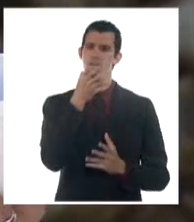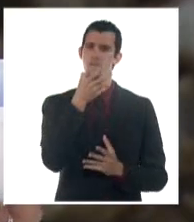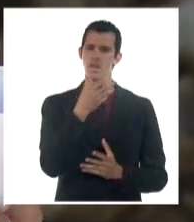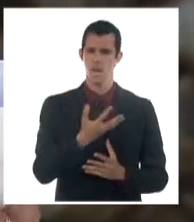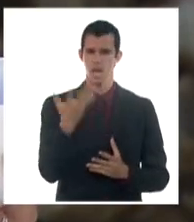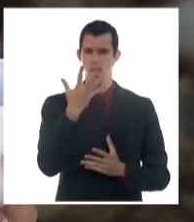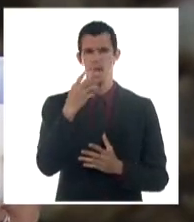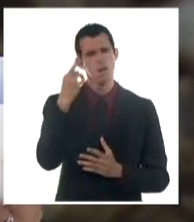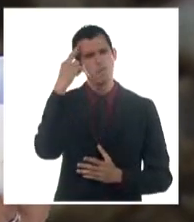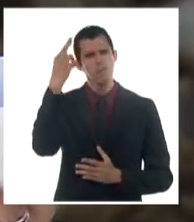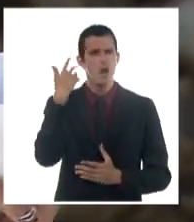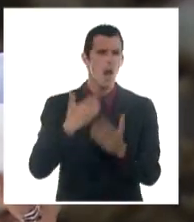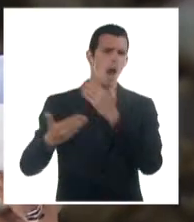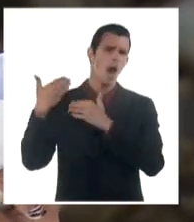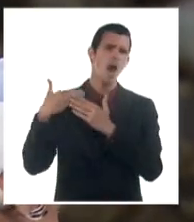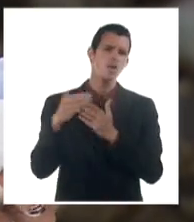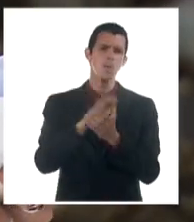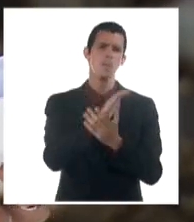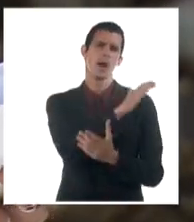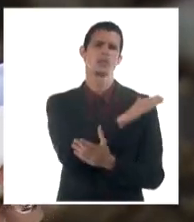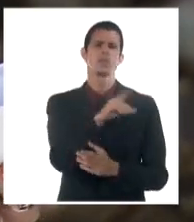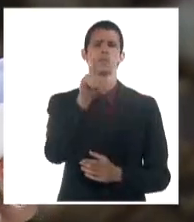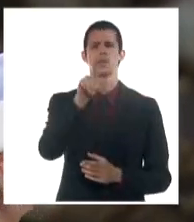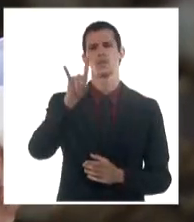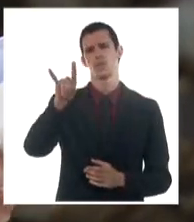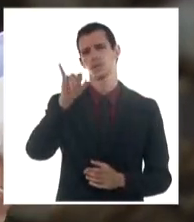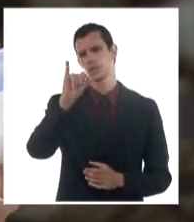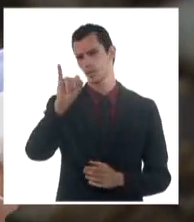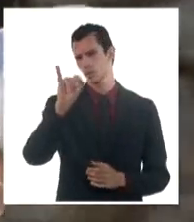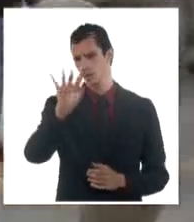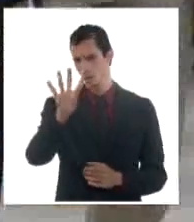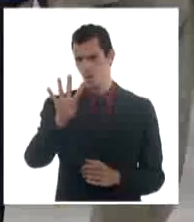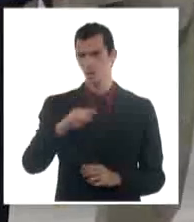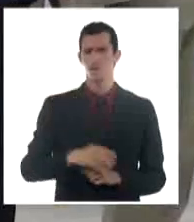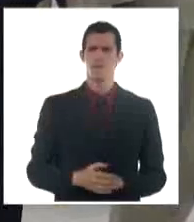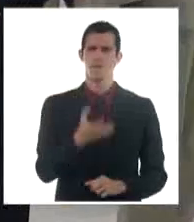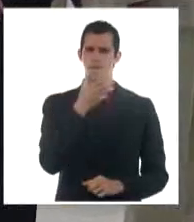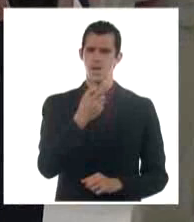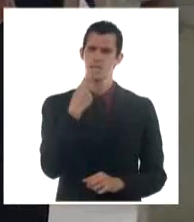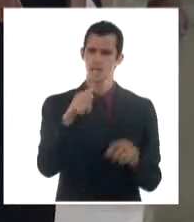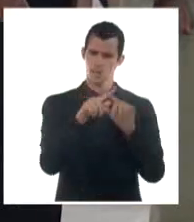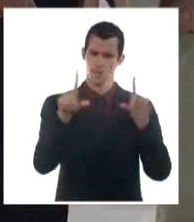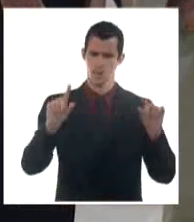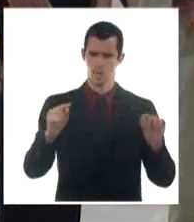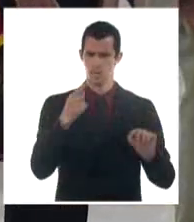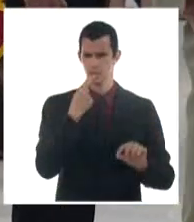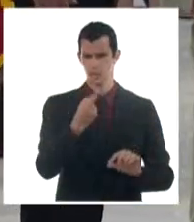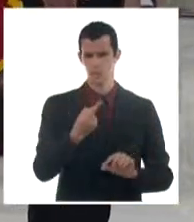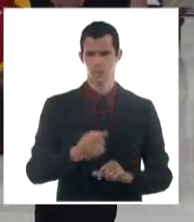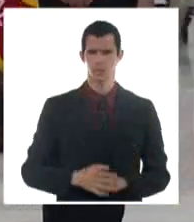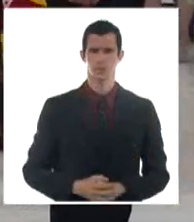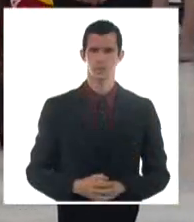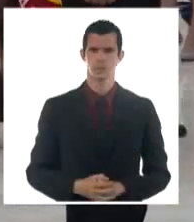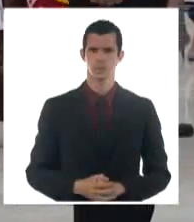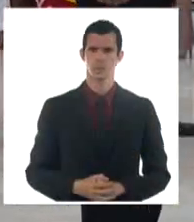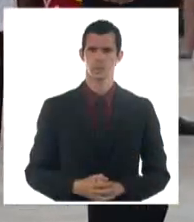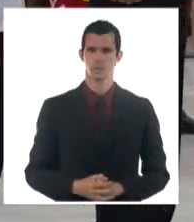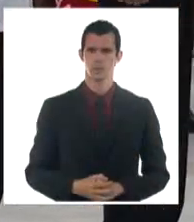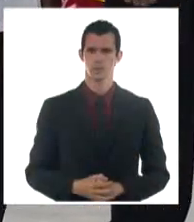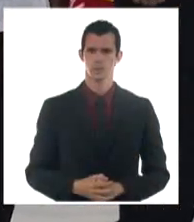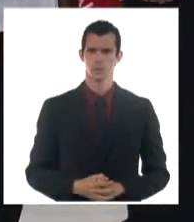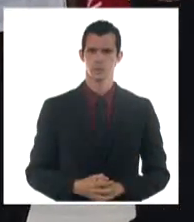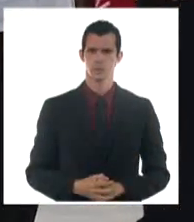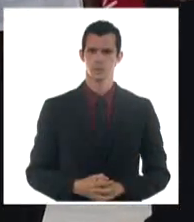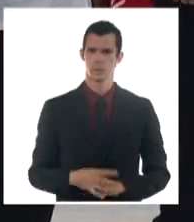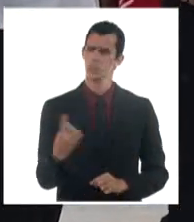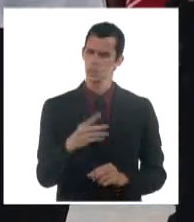héroes del trabajo en marzo de 1964, expresó, y cito, «Vamos bien, porque ese es el